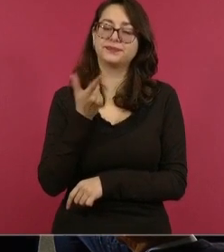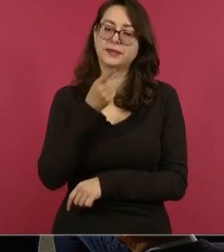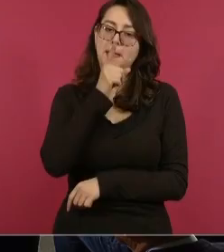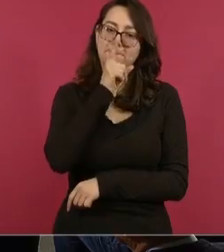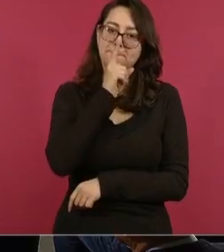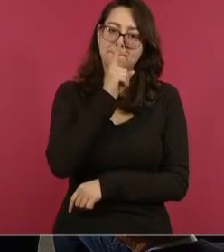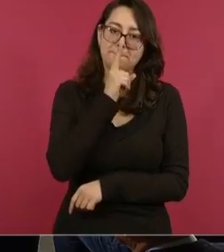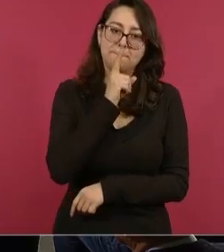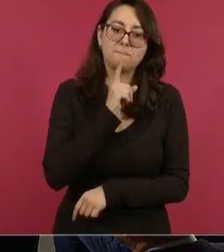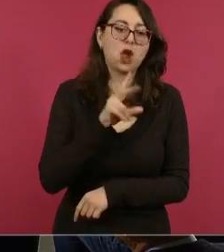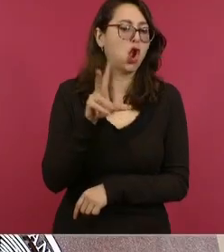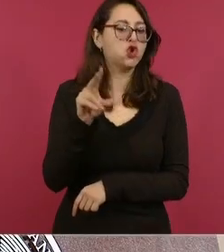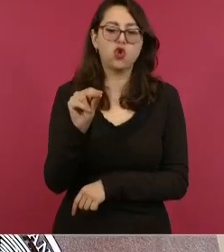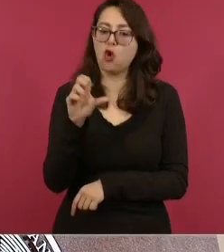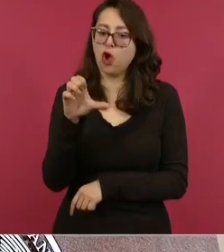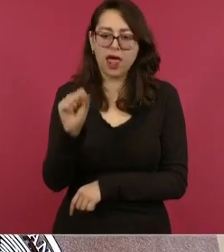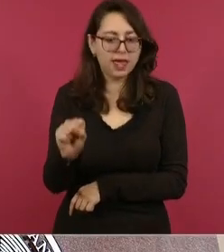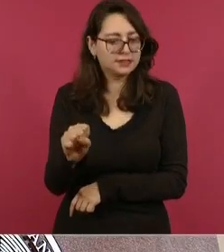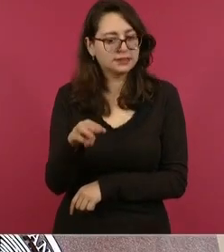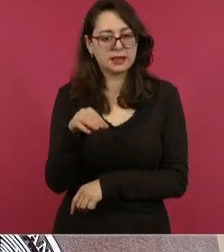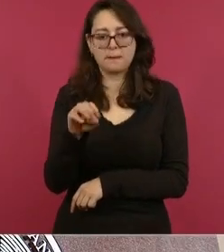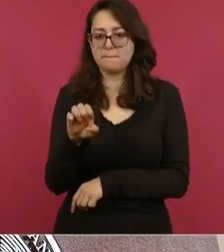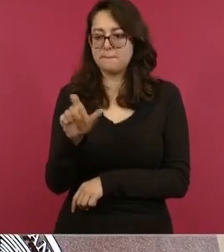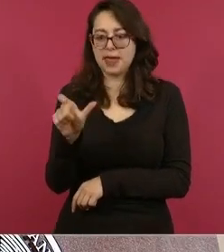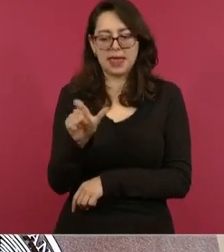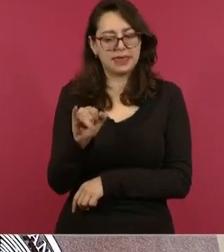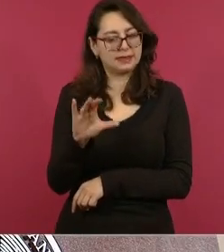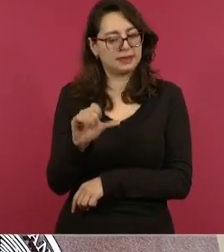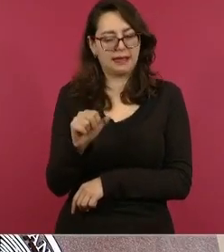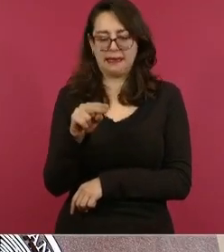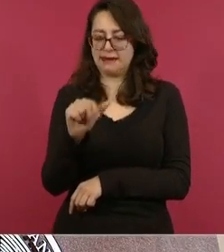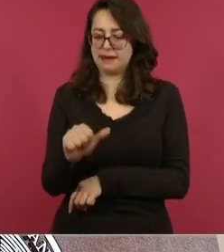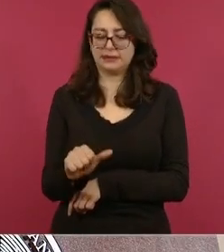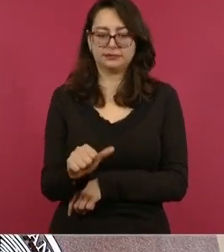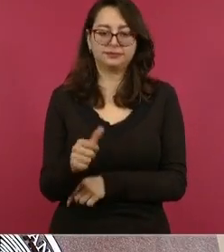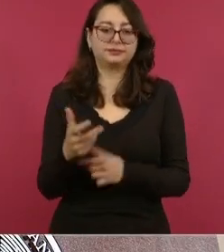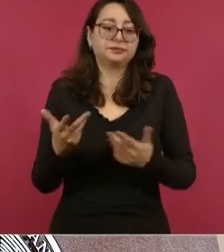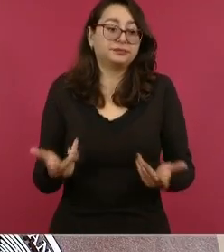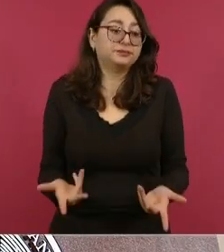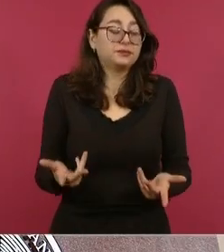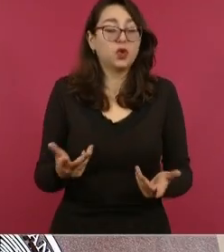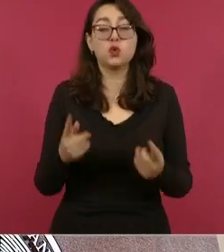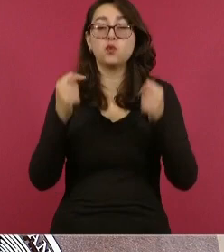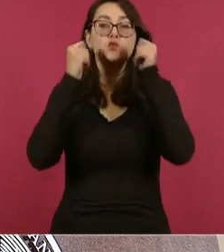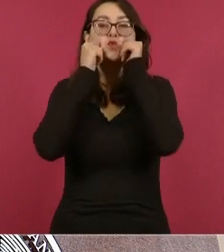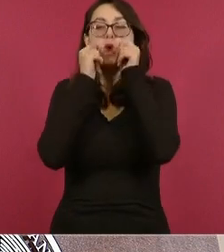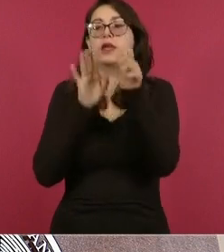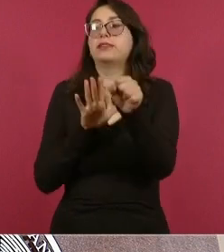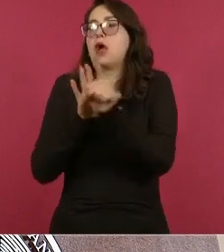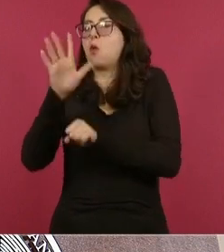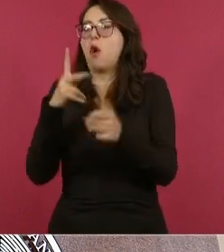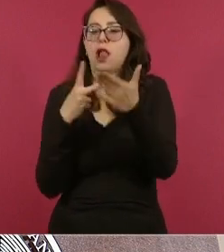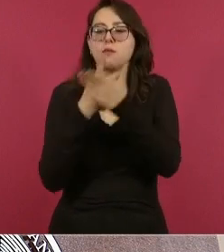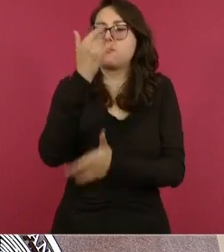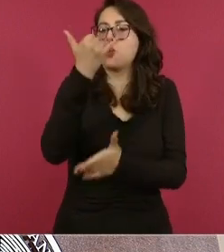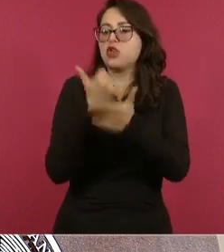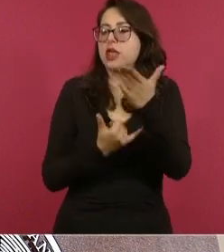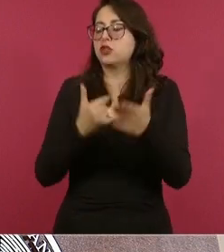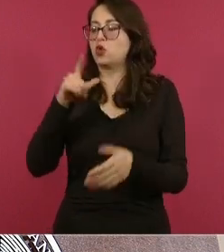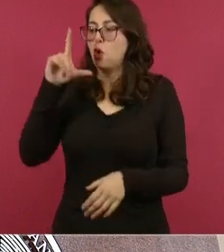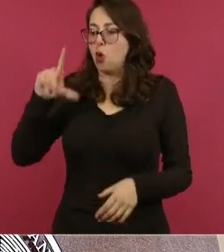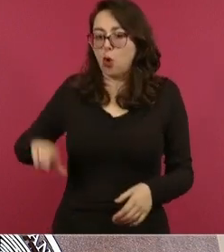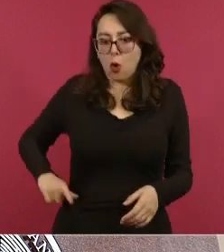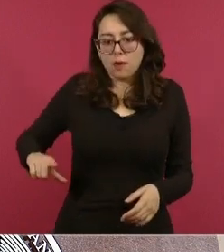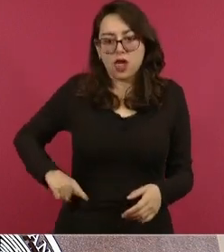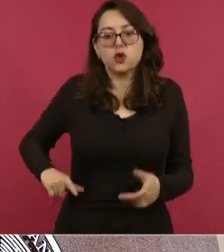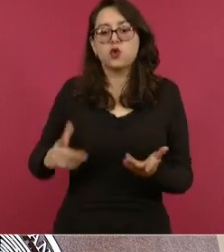su gobierno ha sido motivo de críticas, descalificaciones, mentiras y campañas de desinformación por parte